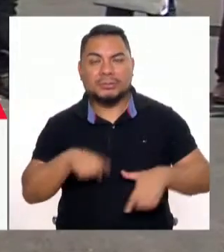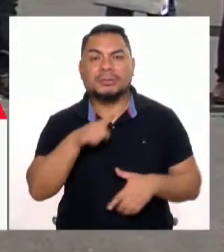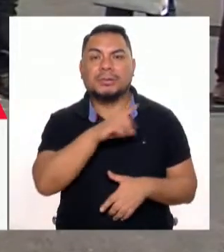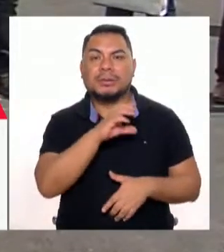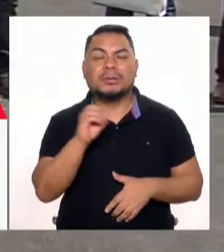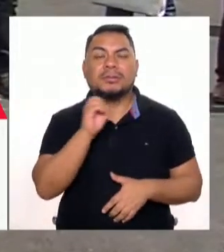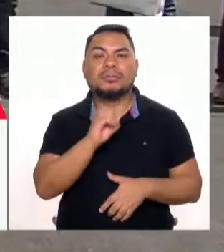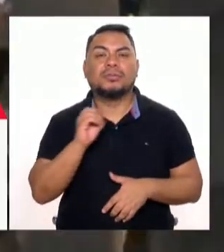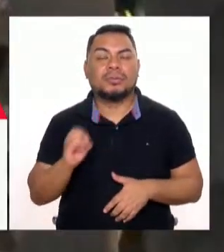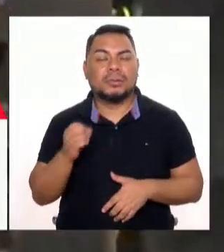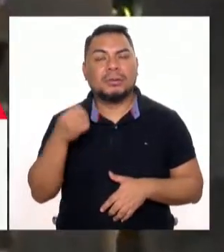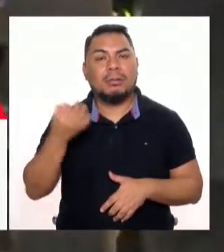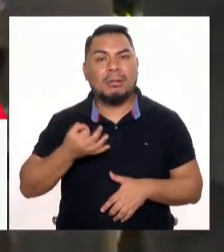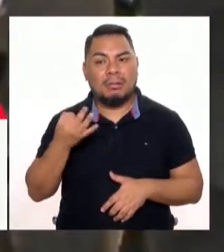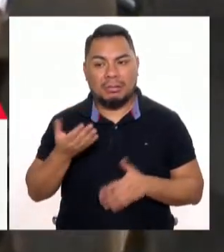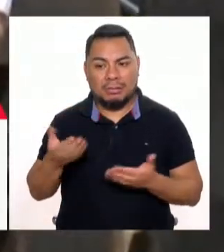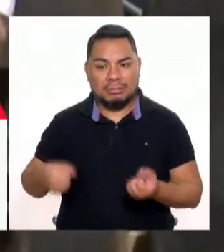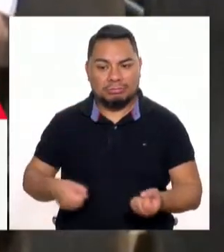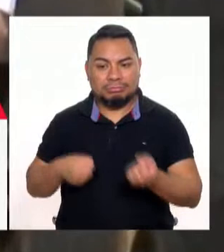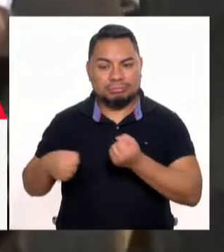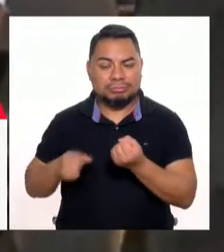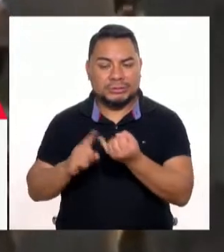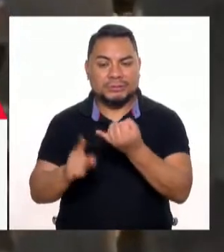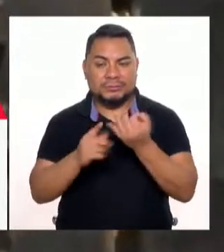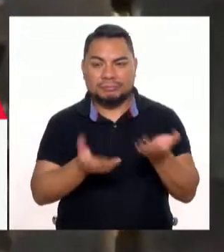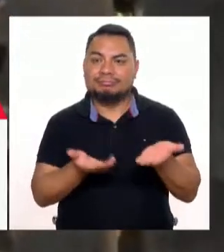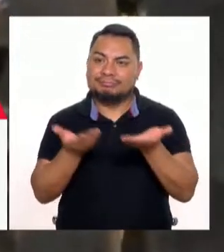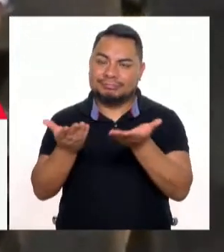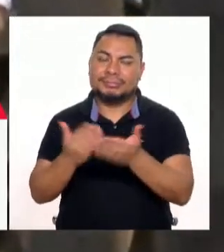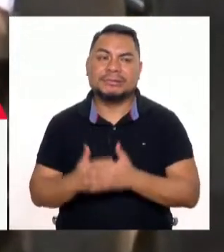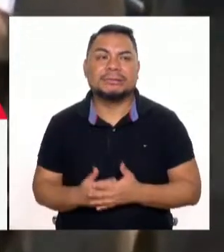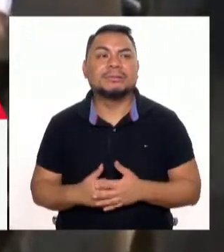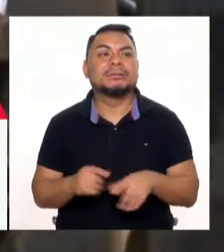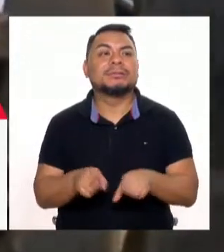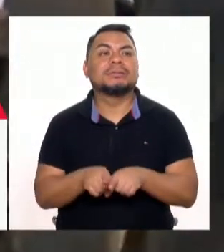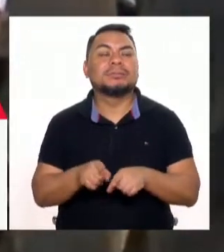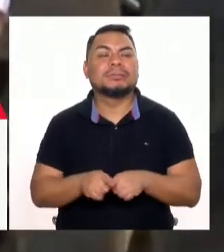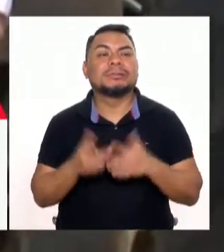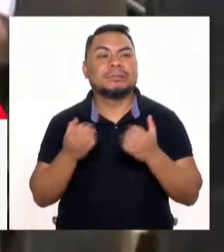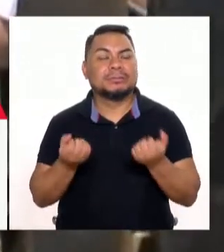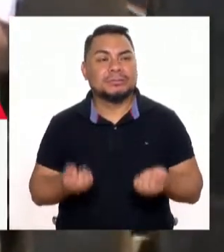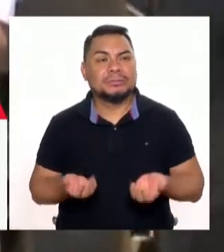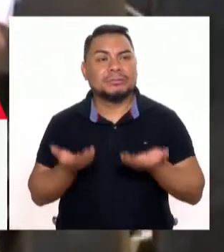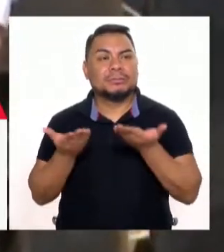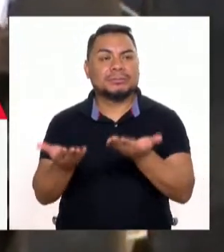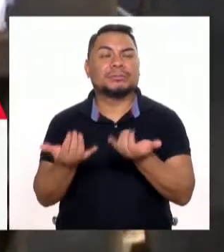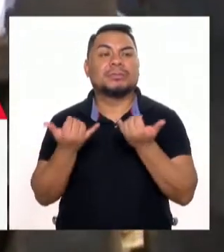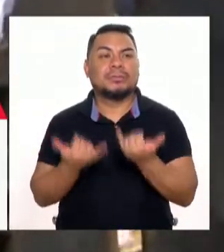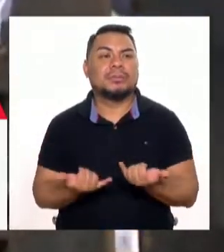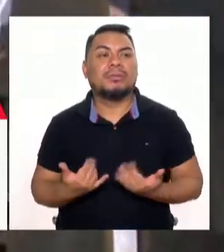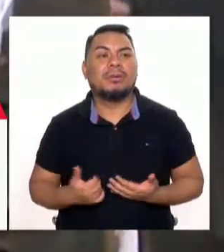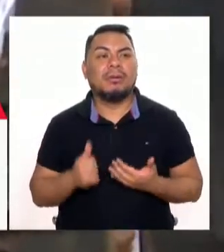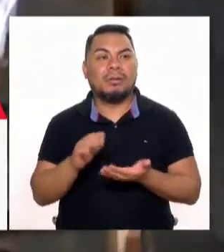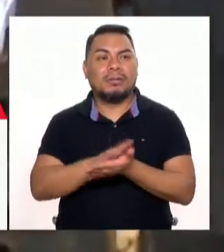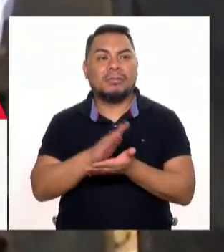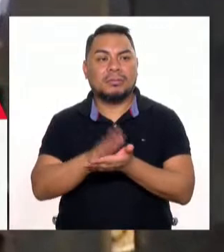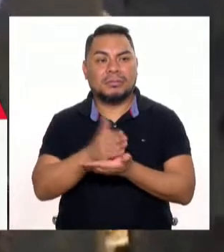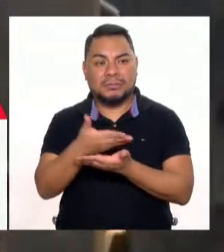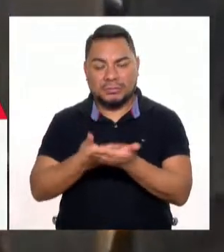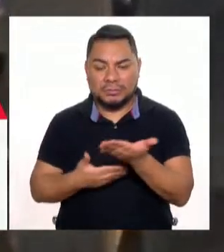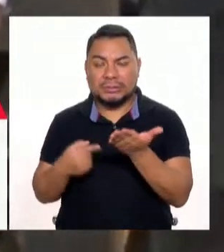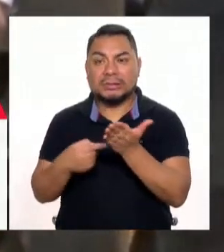producto de calidad También queremos nosotros entregarte hoy día unos expedientes técnicos